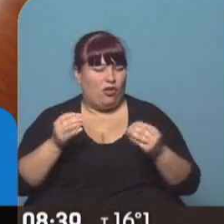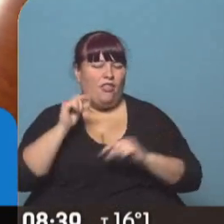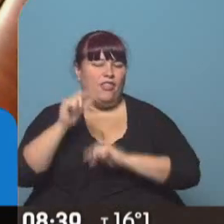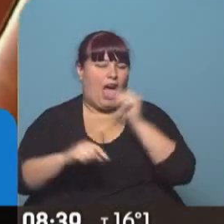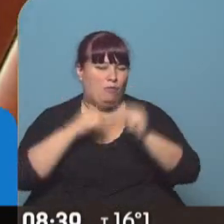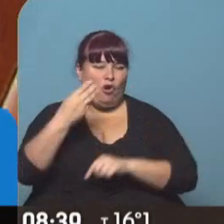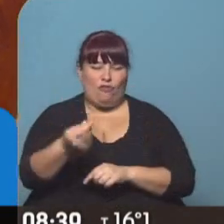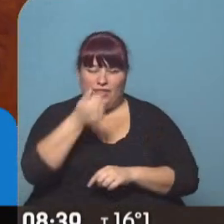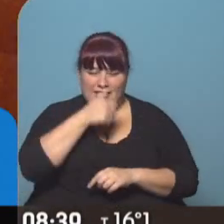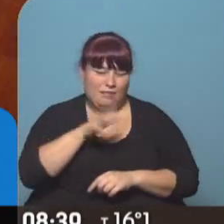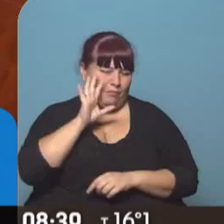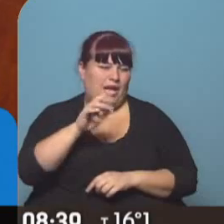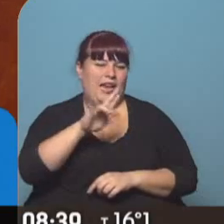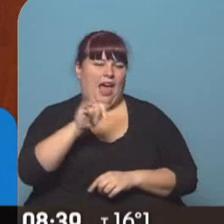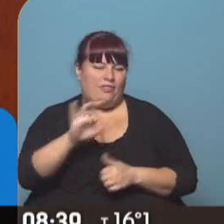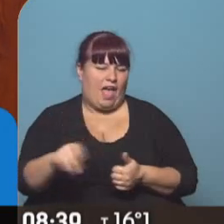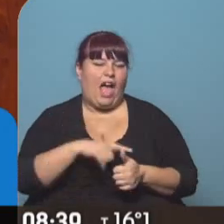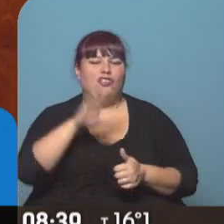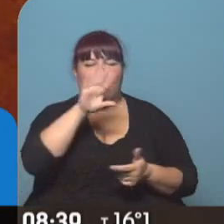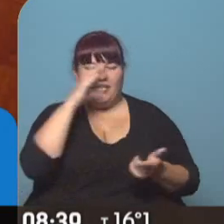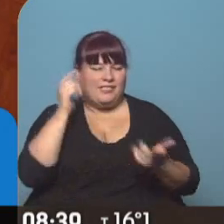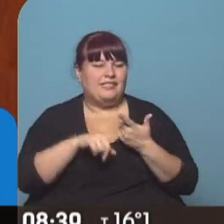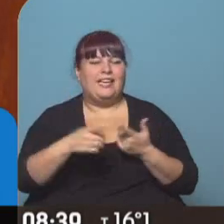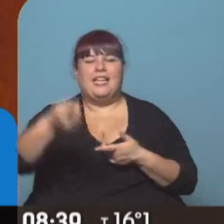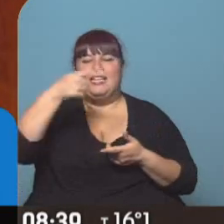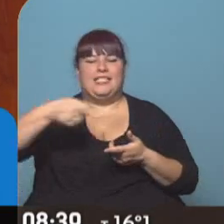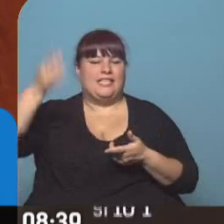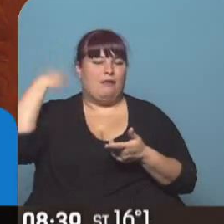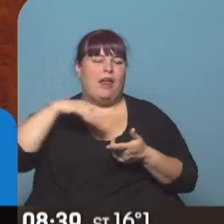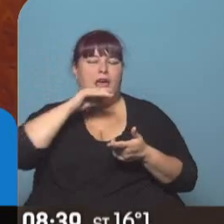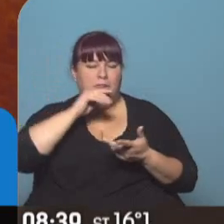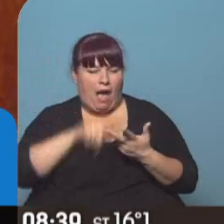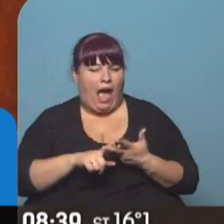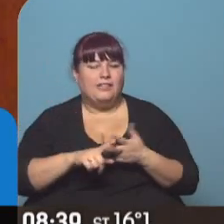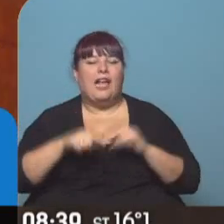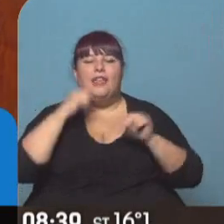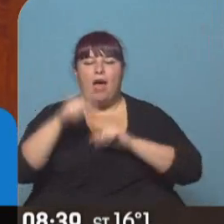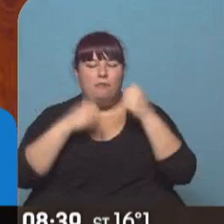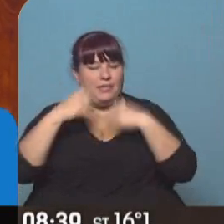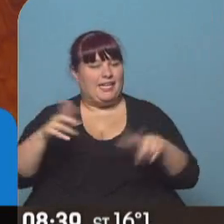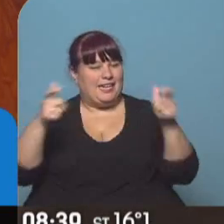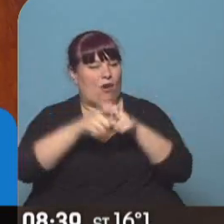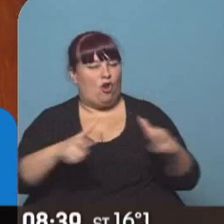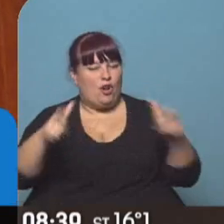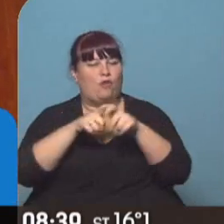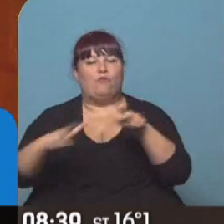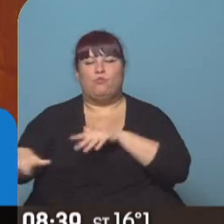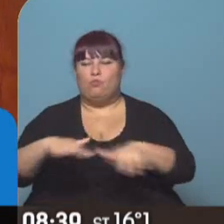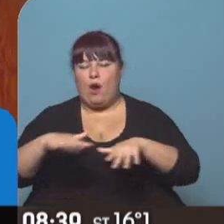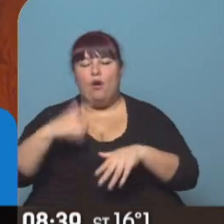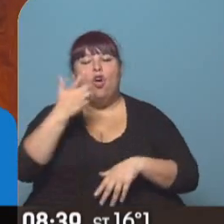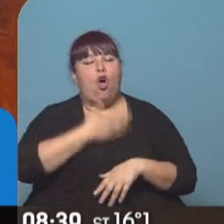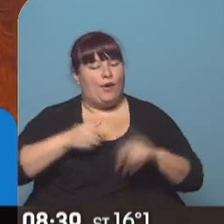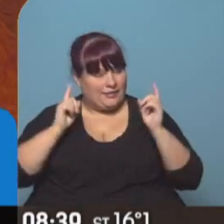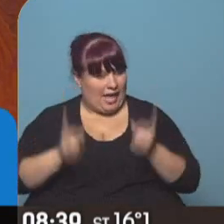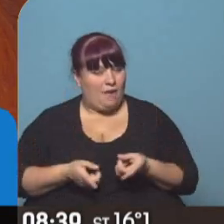ya el fin de semana se lo vio a randazo se la vio cristina la semana pasada massa empiezan a tener reuniones empiezan a moverse el gobierno